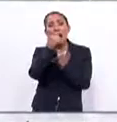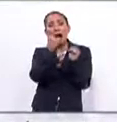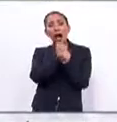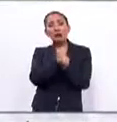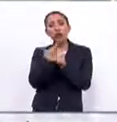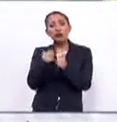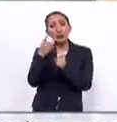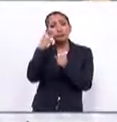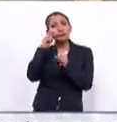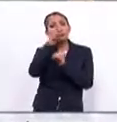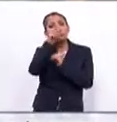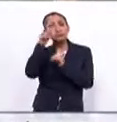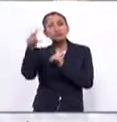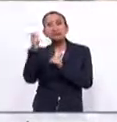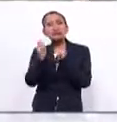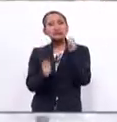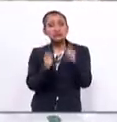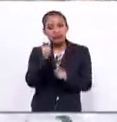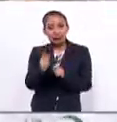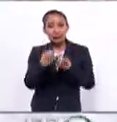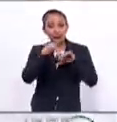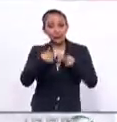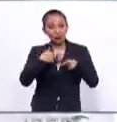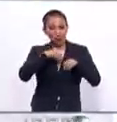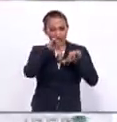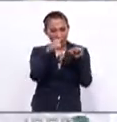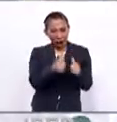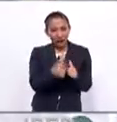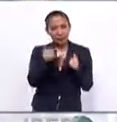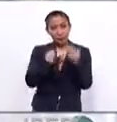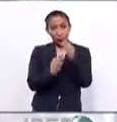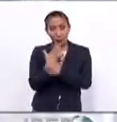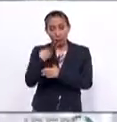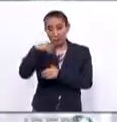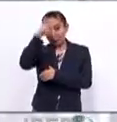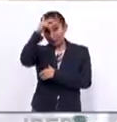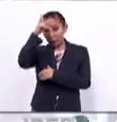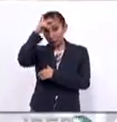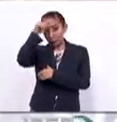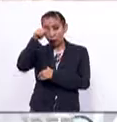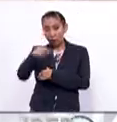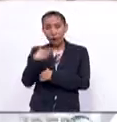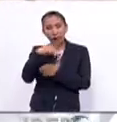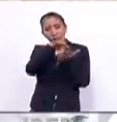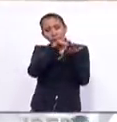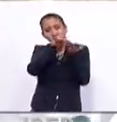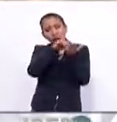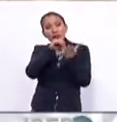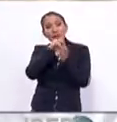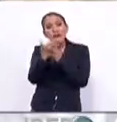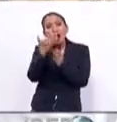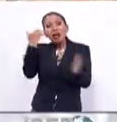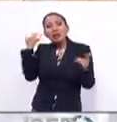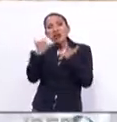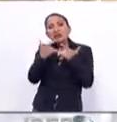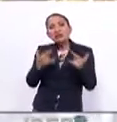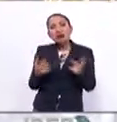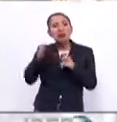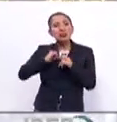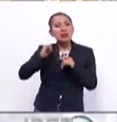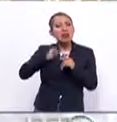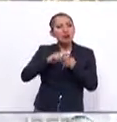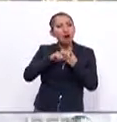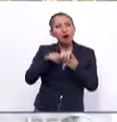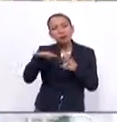de visualidad, ¿no? Es decir, que los artistas contemporáneos peruanos se nutren también de nuestro pasado